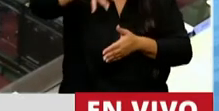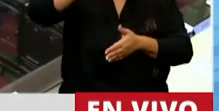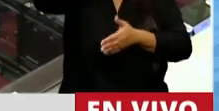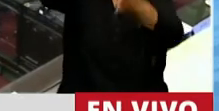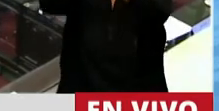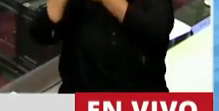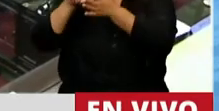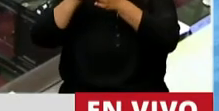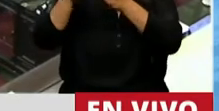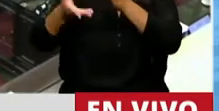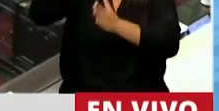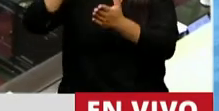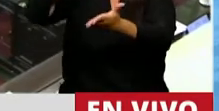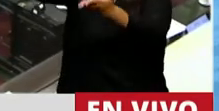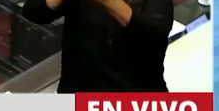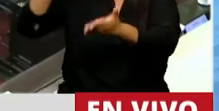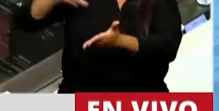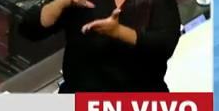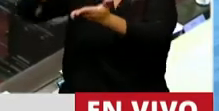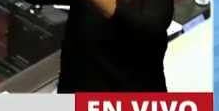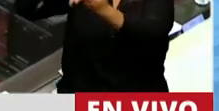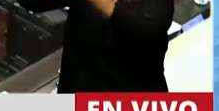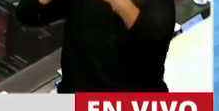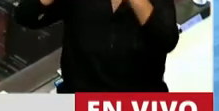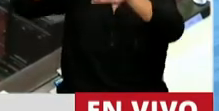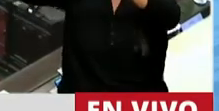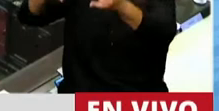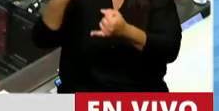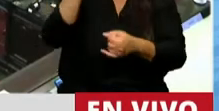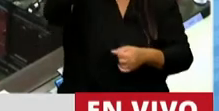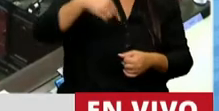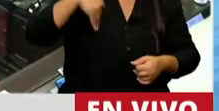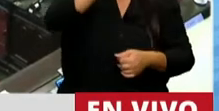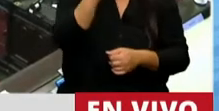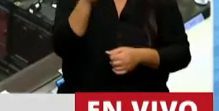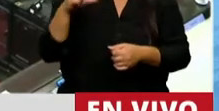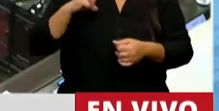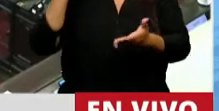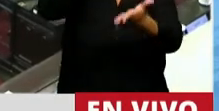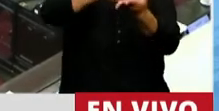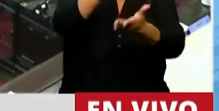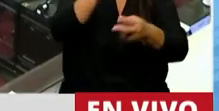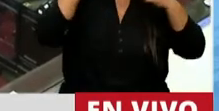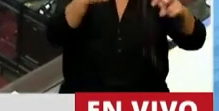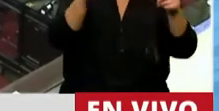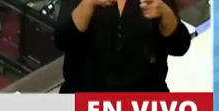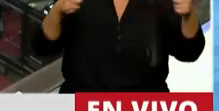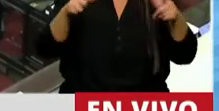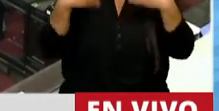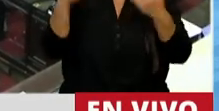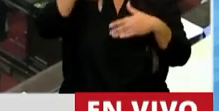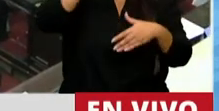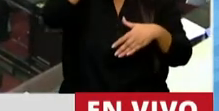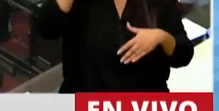tienen muchísima inversión privada en investigación, cosa que no ocurre en la Argentina. La verdad que lo que nosotros necesitamos